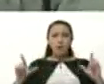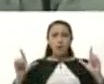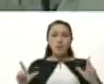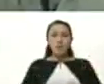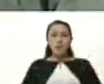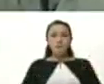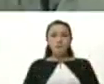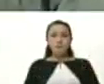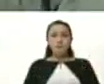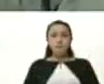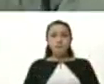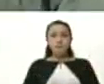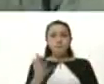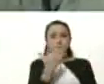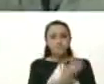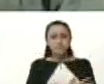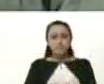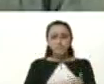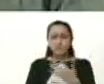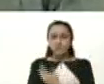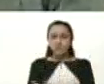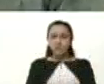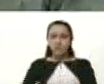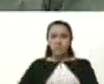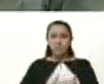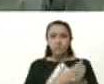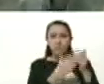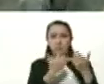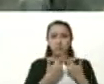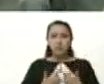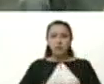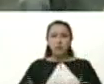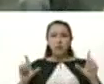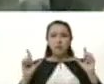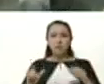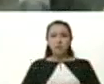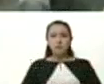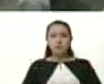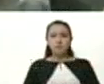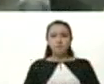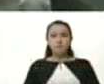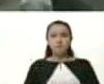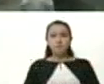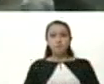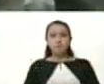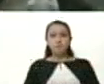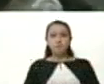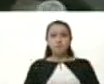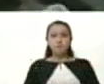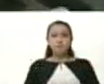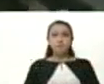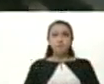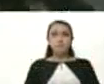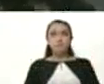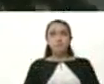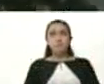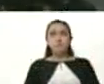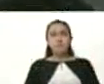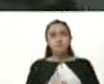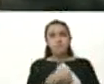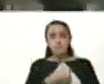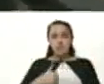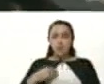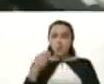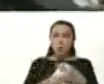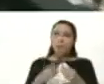libertad, sangre de héroes y libertad. Quiero hacer